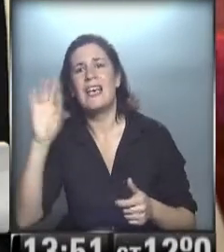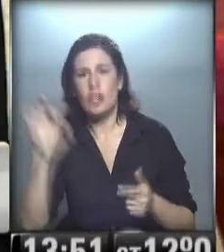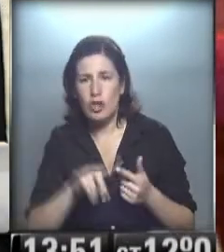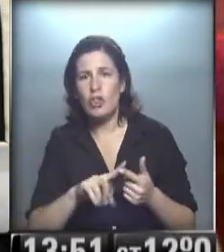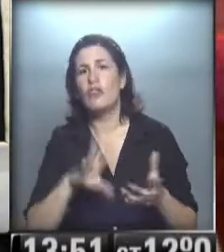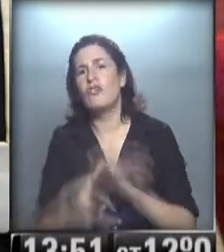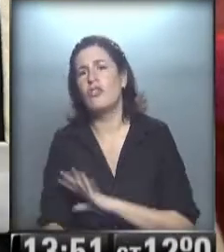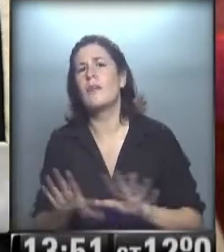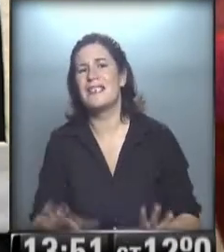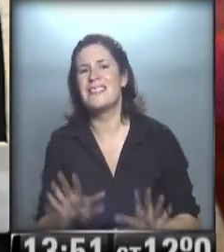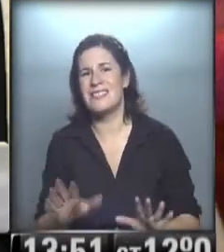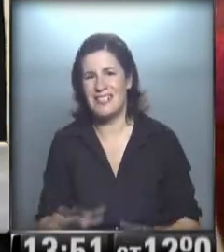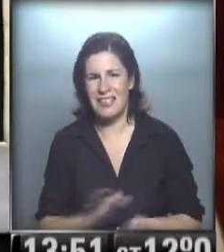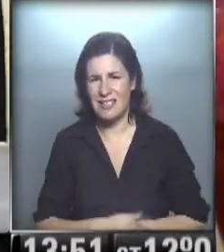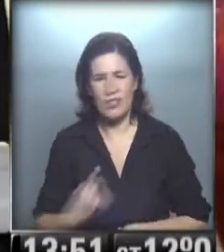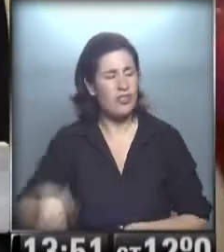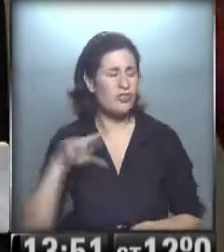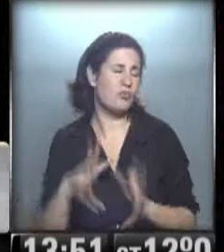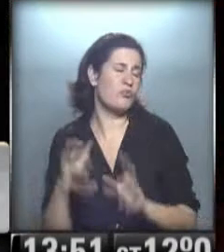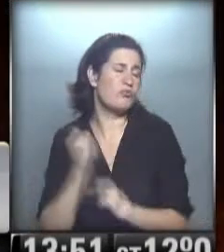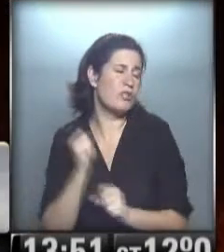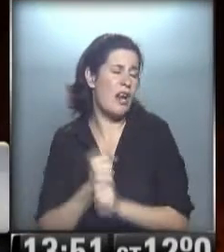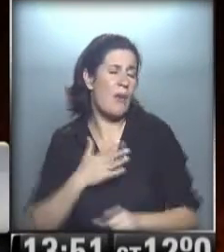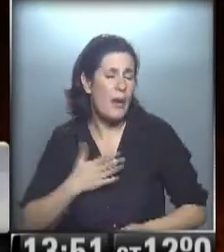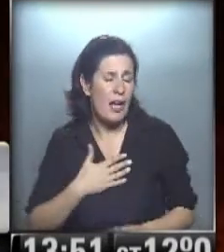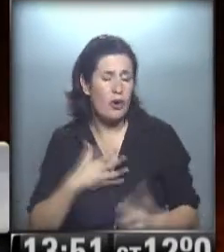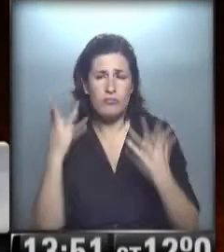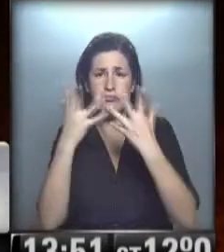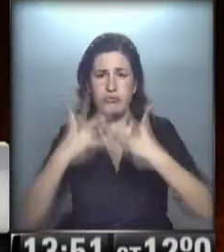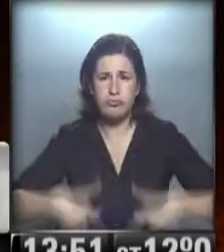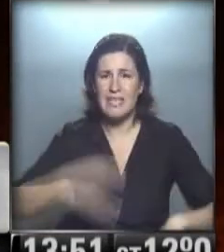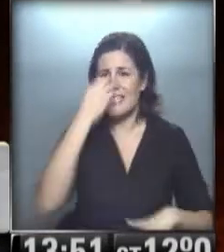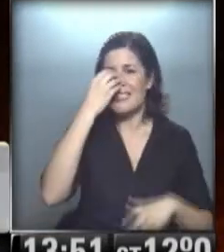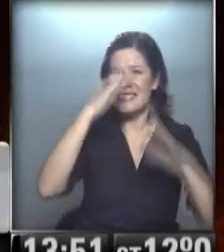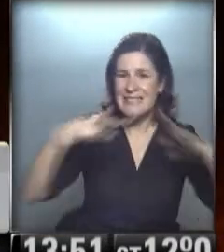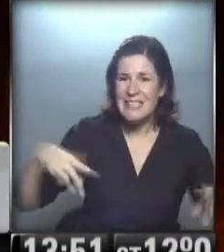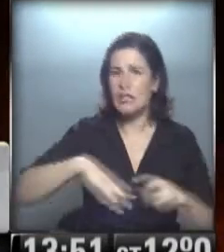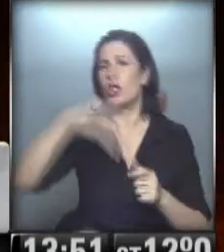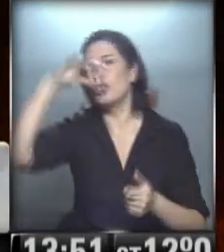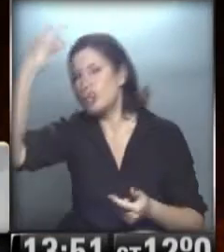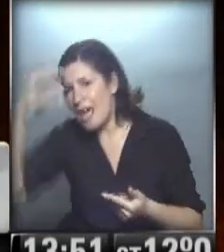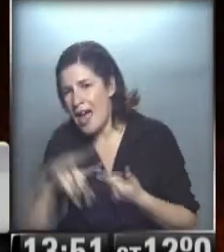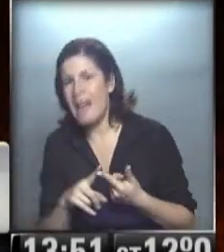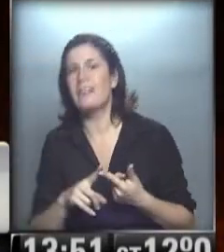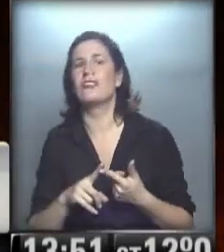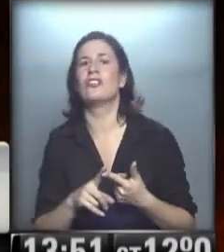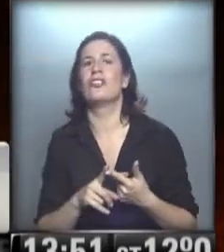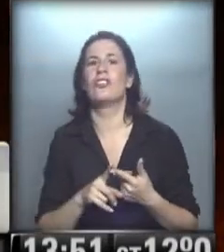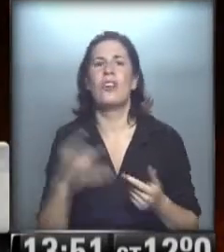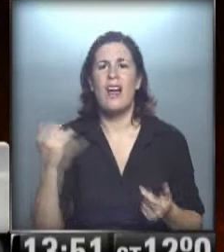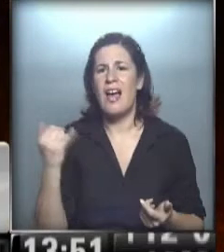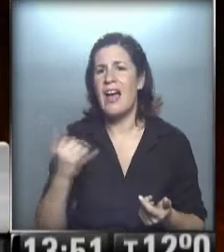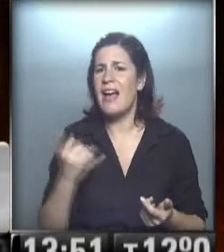del clown desde la mirada en la que nosotros trabajamos es eso, es ese punto de integración entre el circo, el teatro, esa mirada de pequeños